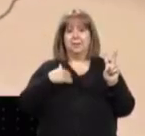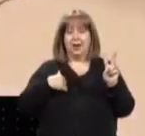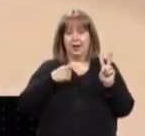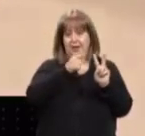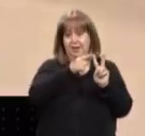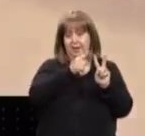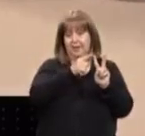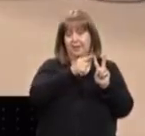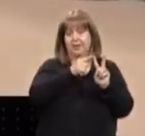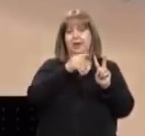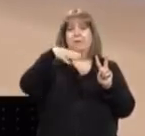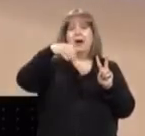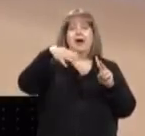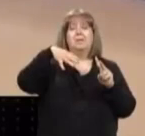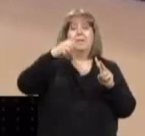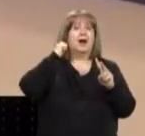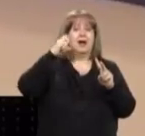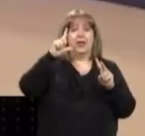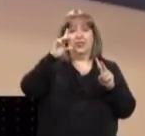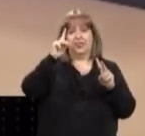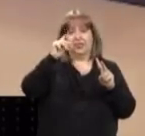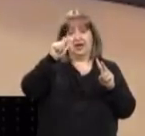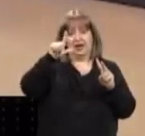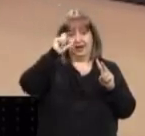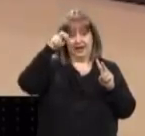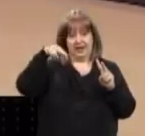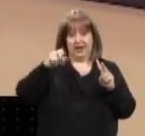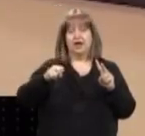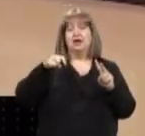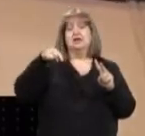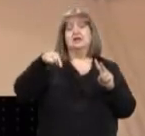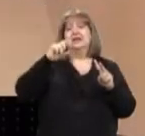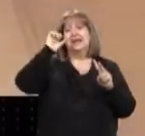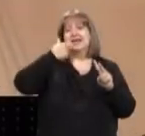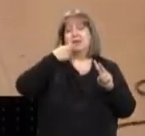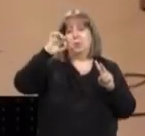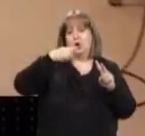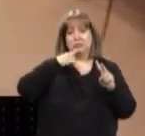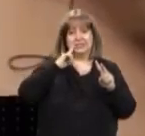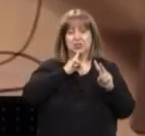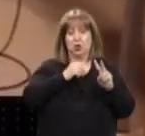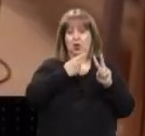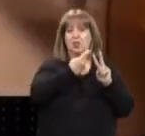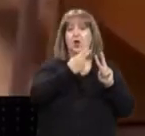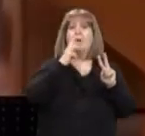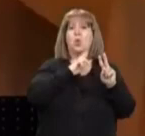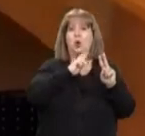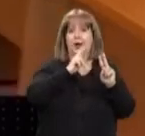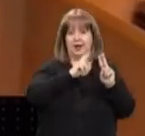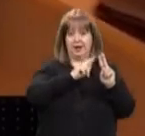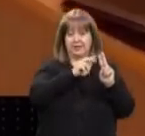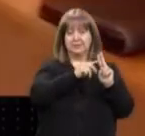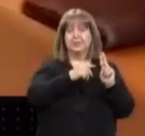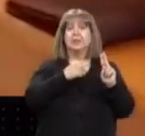la mamá de este pequeño, Magdalena Espósito, quienes están sentadas en el banquillo de los acusados. Un caso